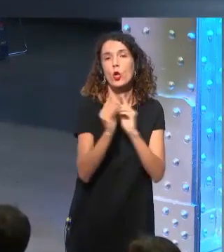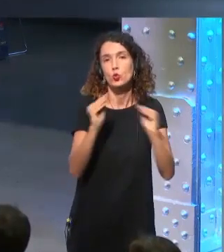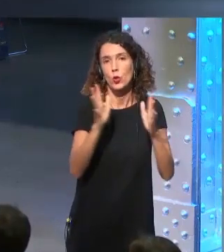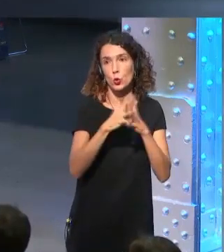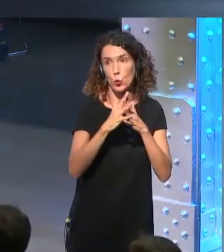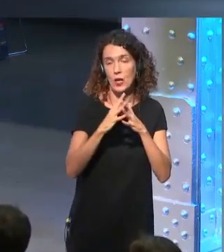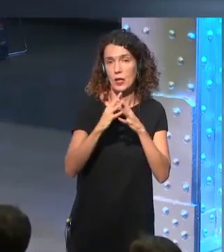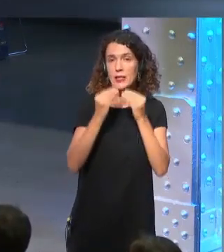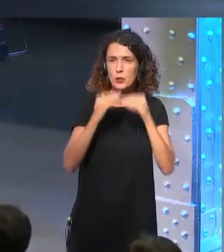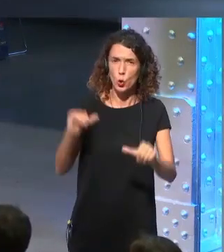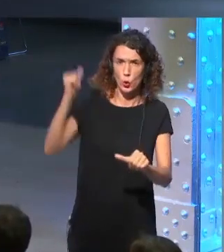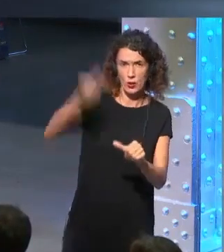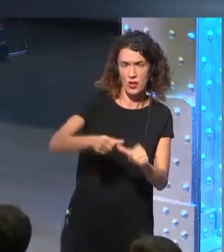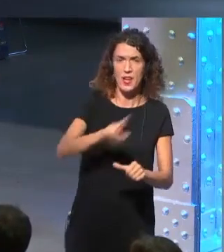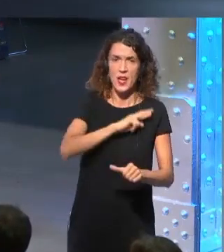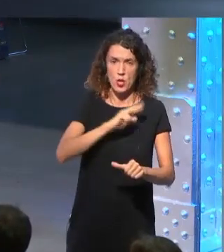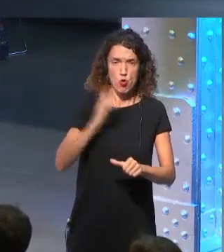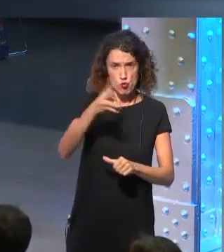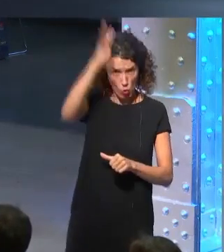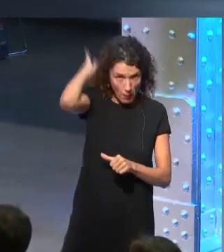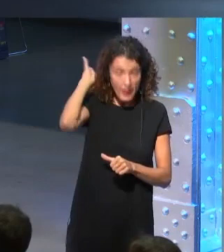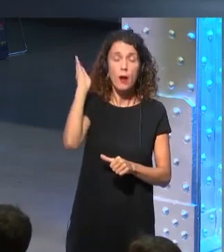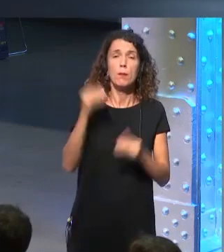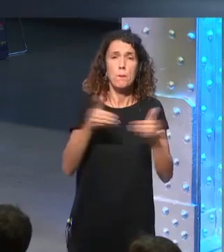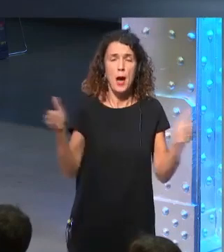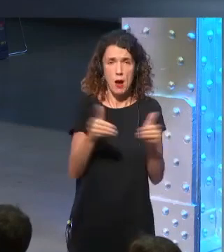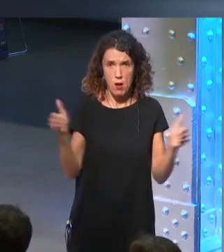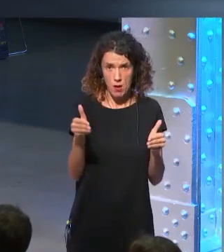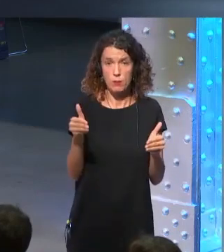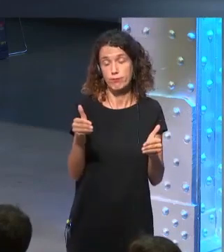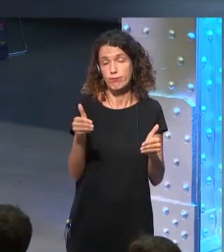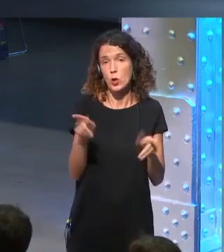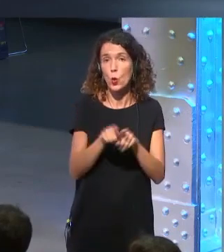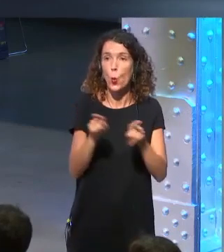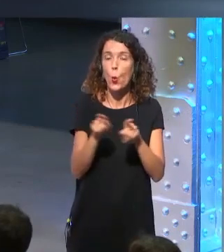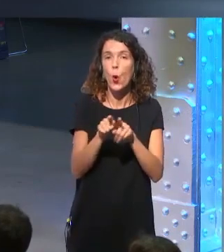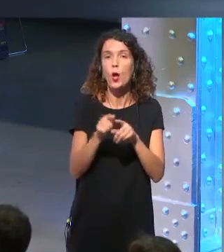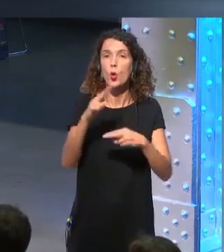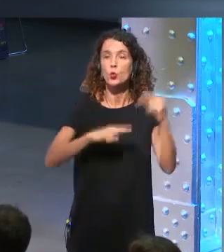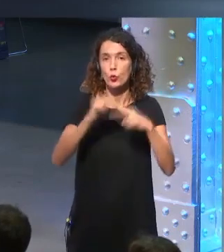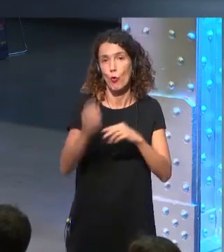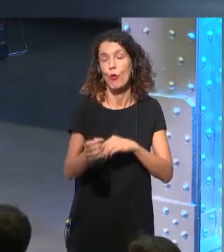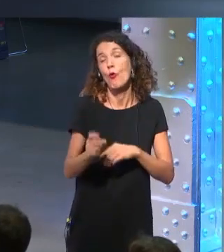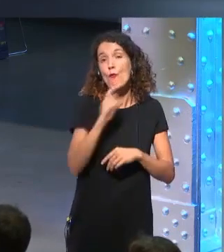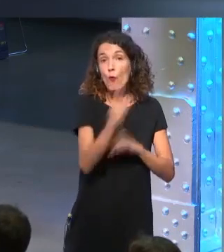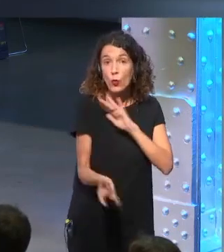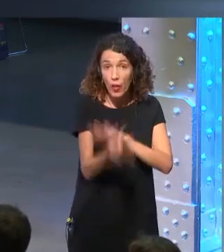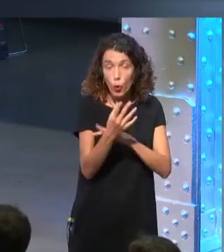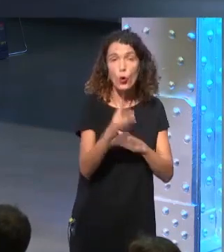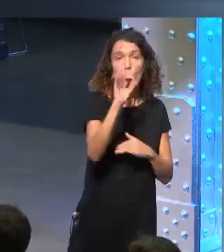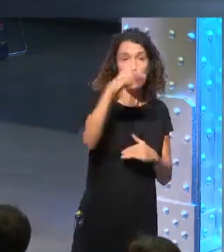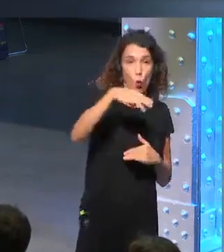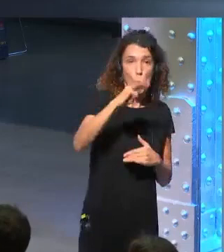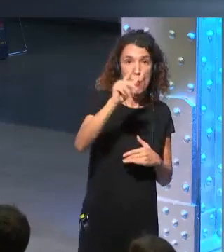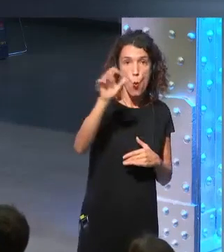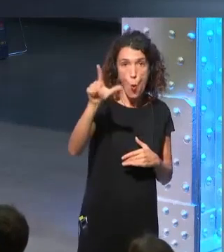larga historia de la religión romana, desde sus orígenes, como construcción del fundador Rómulo y del rey Numa, a